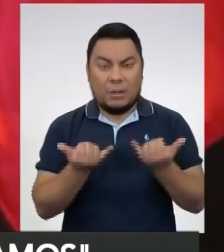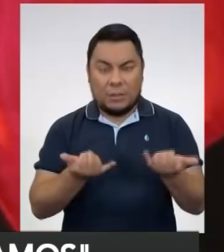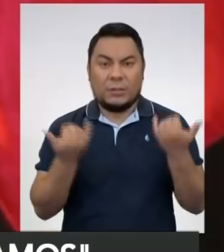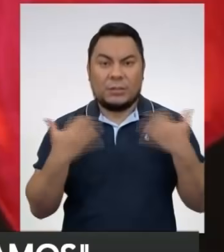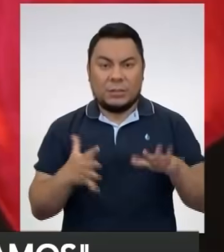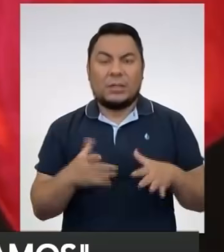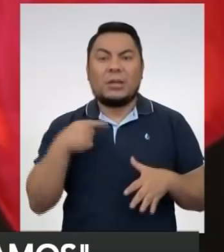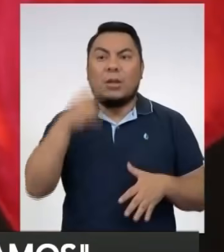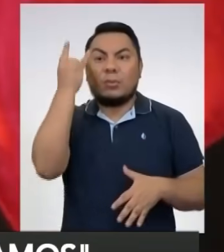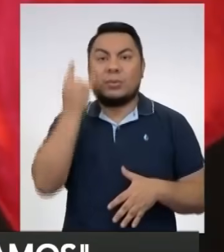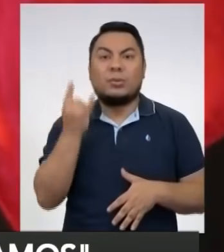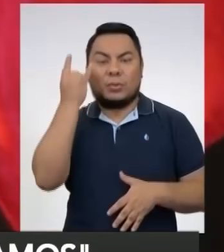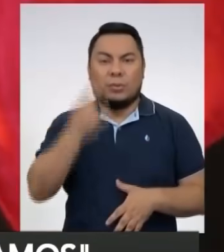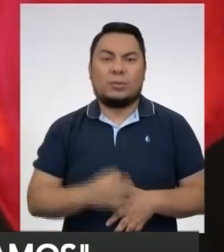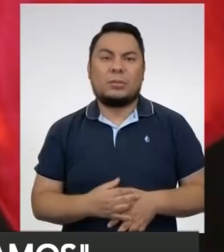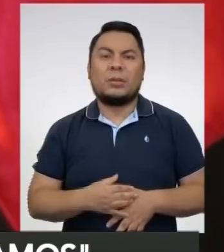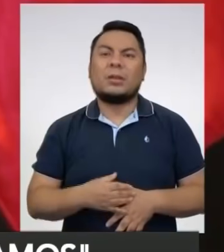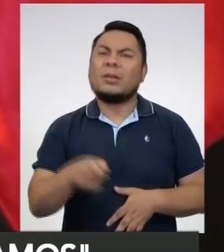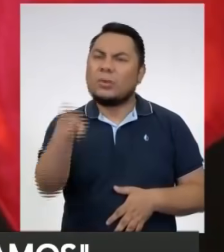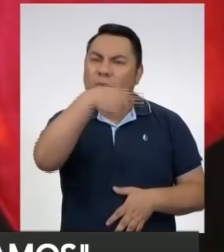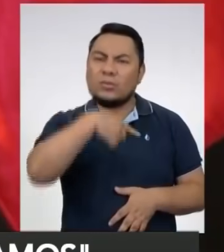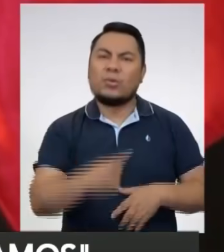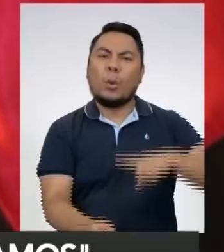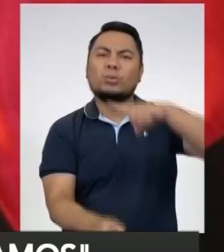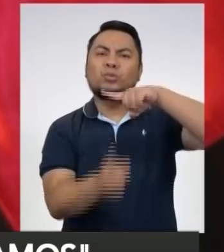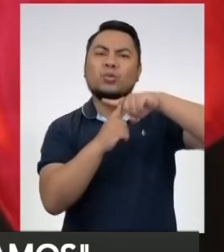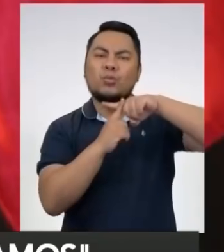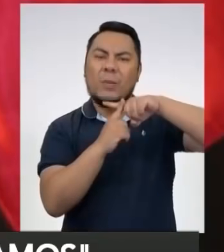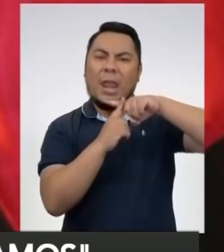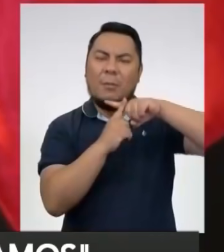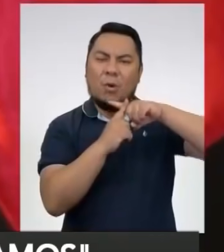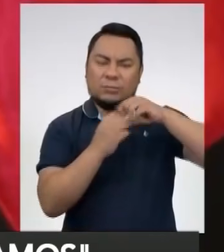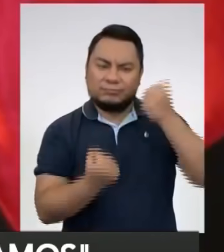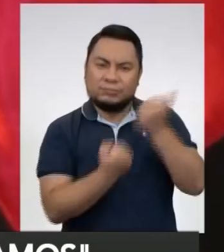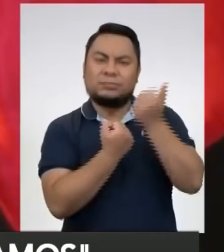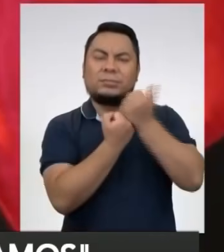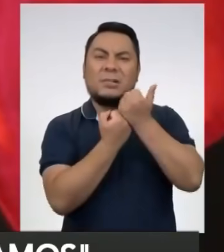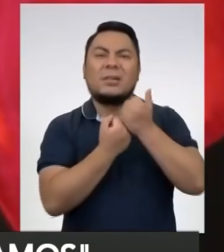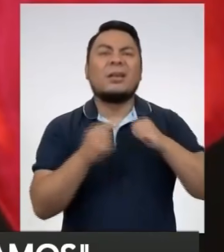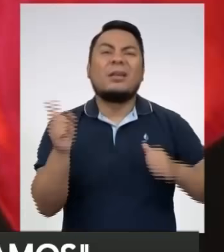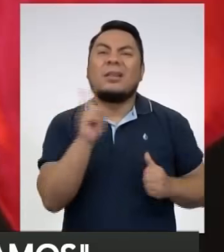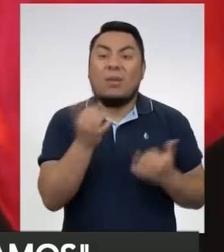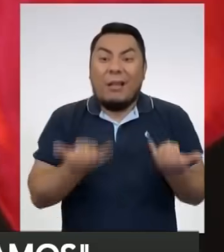que estamos en emergencia. Sumemos, sumemos y no generemos en esta